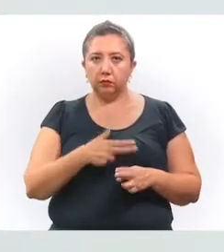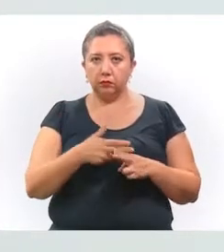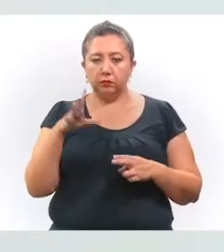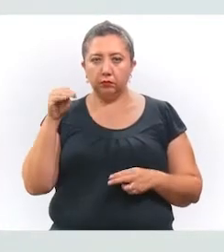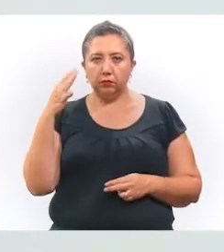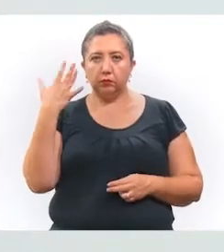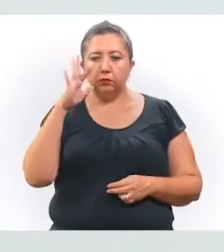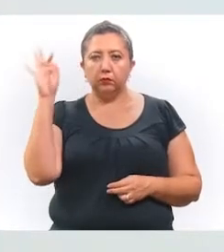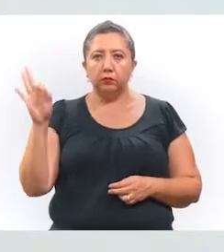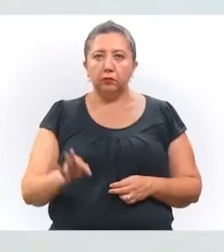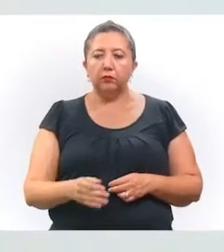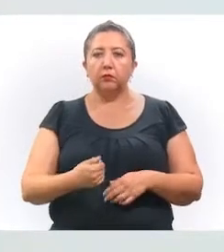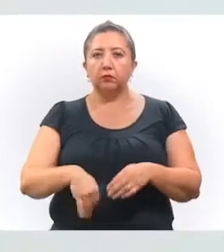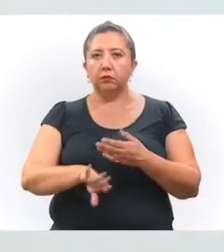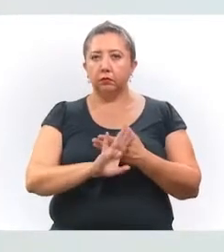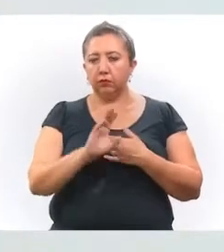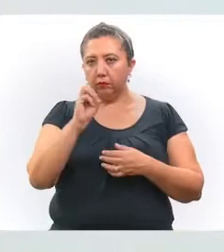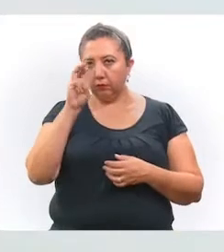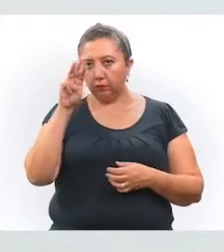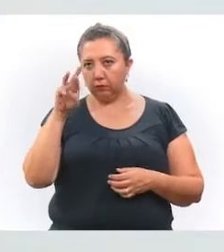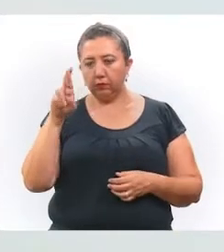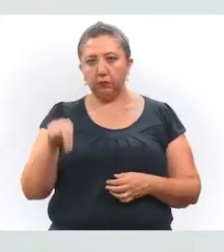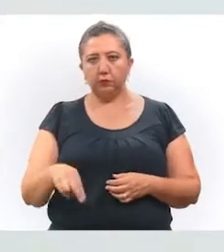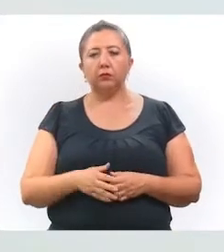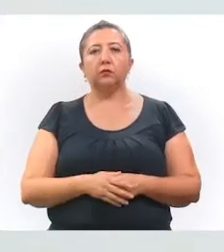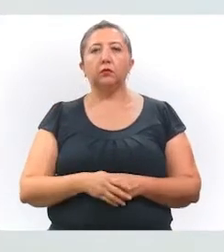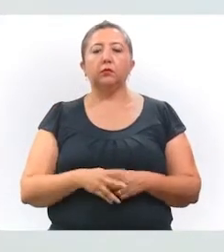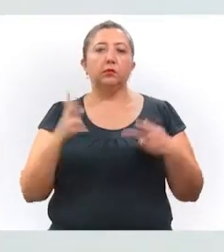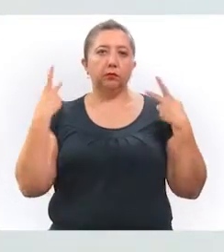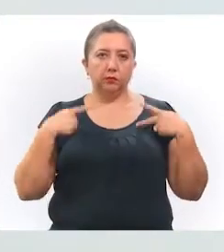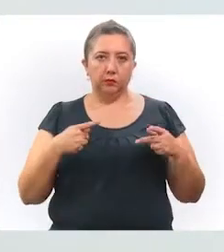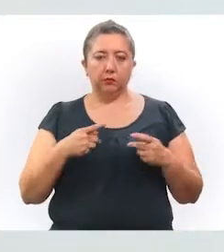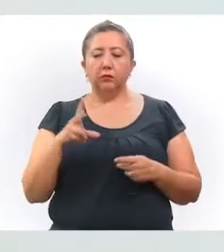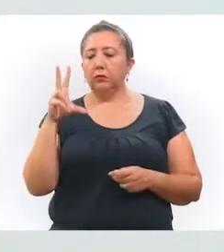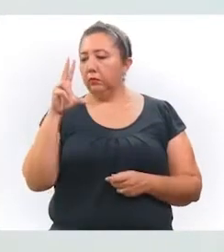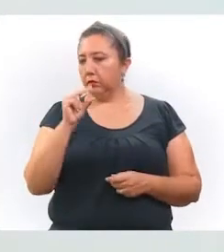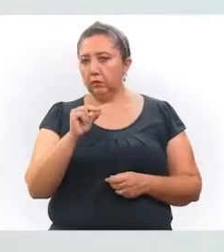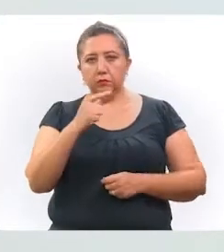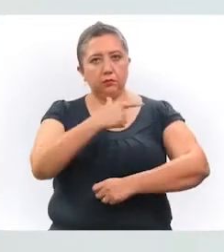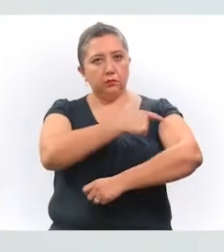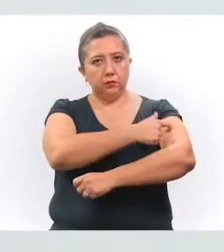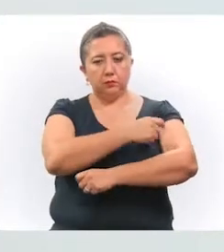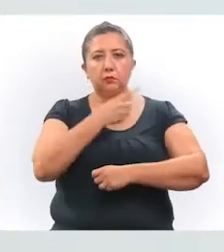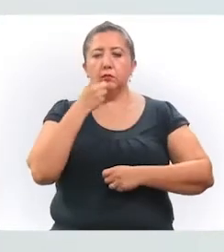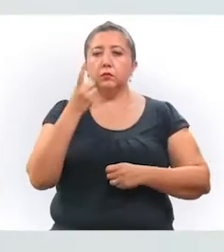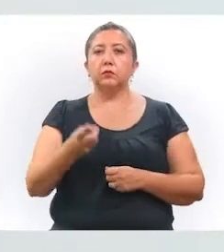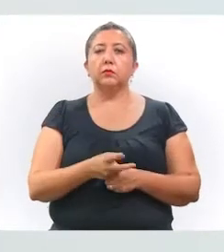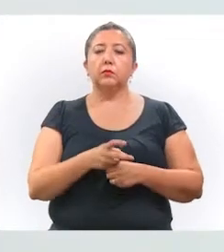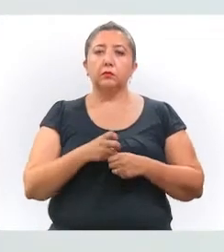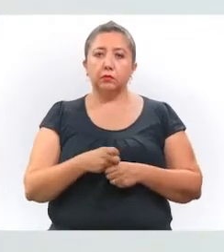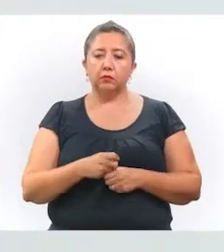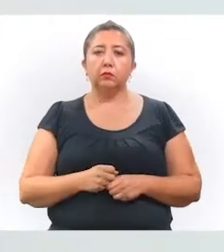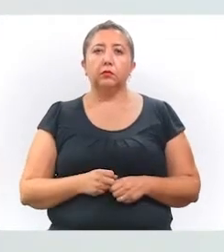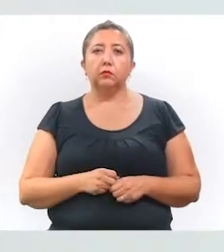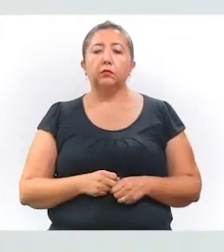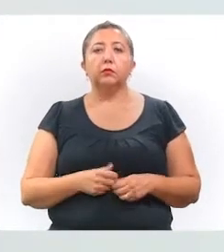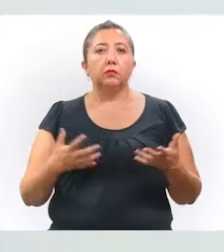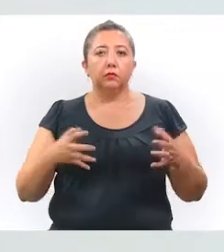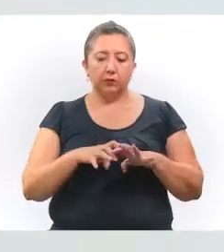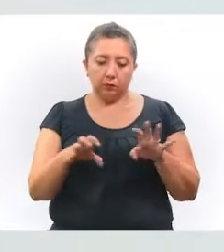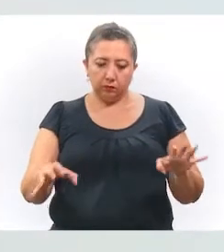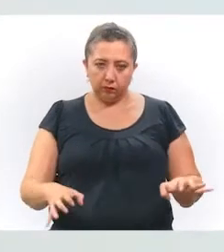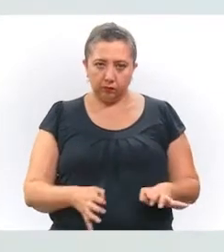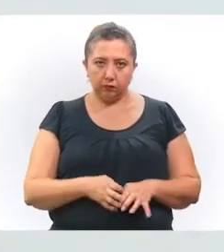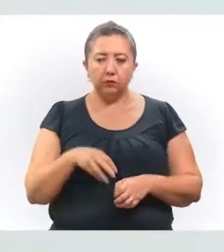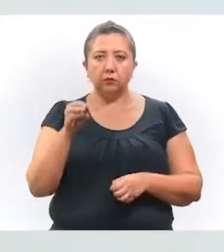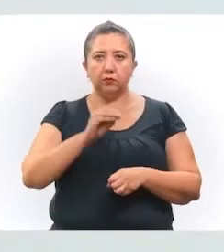hasta el 95% contra Omicron. Las personas que no han recibido la vacuna se les invita a aplicarla, hacer equipo